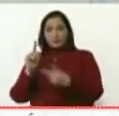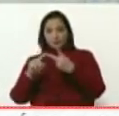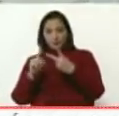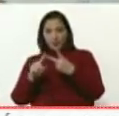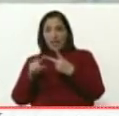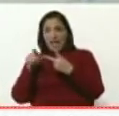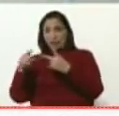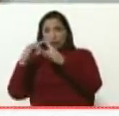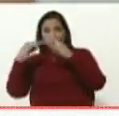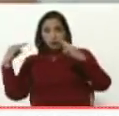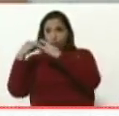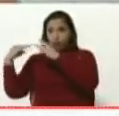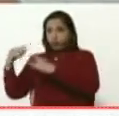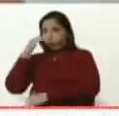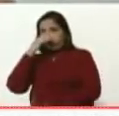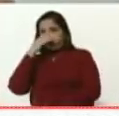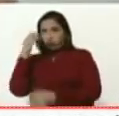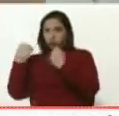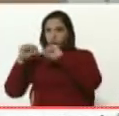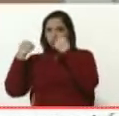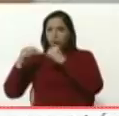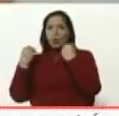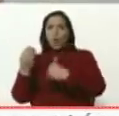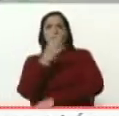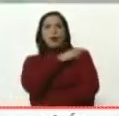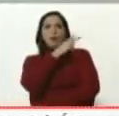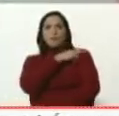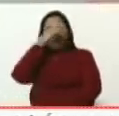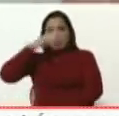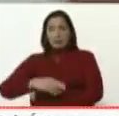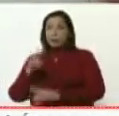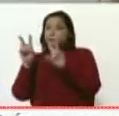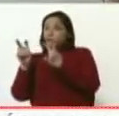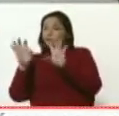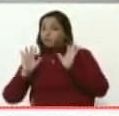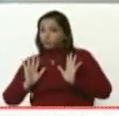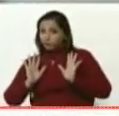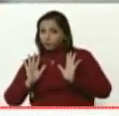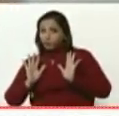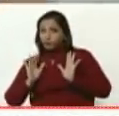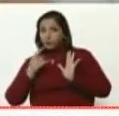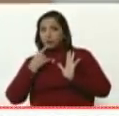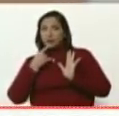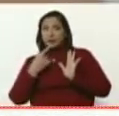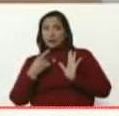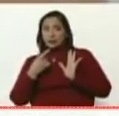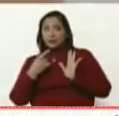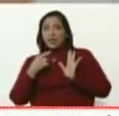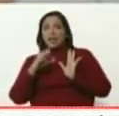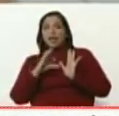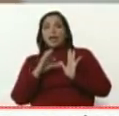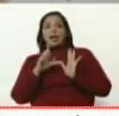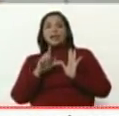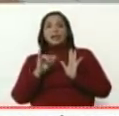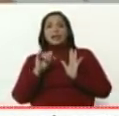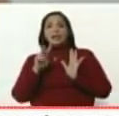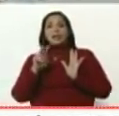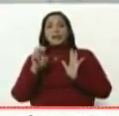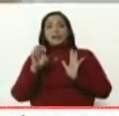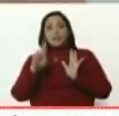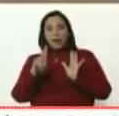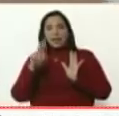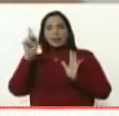son mencionados como jefes militares, entre comillas, al señor Cliver Alcalá Cordones, y donde hay